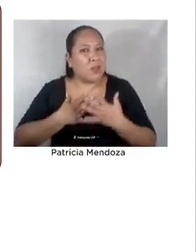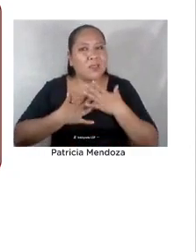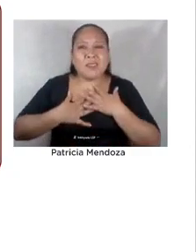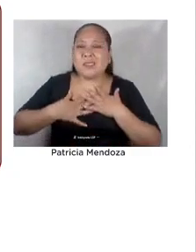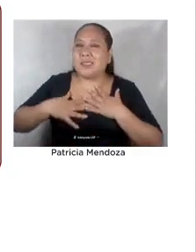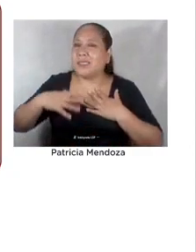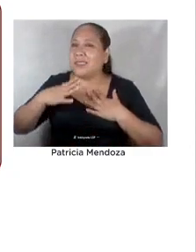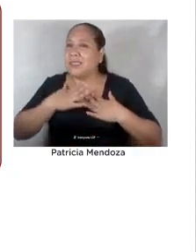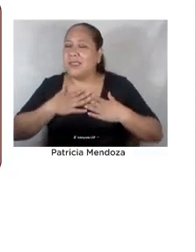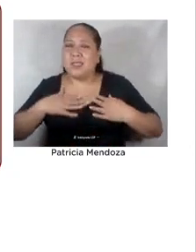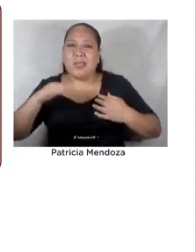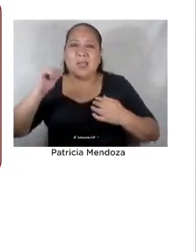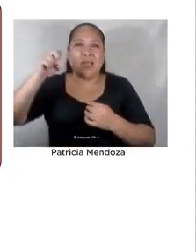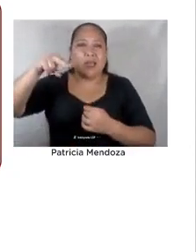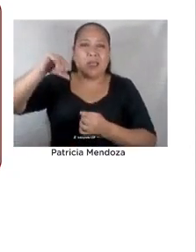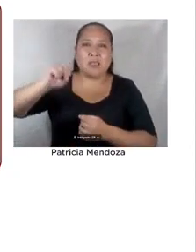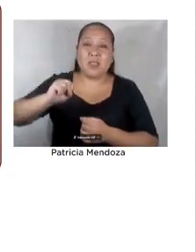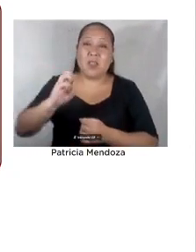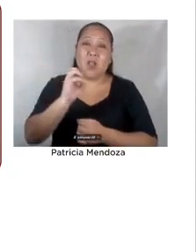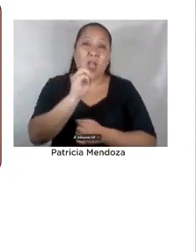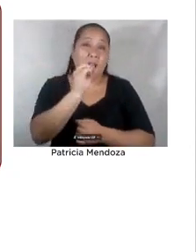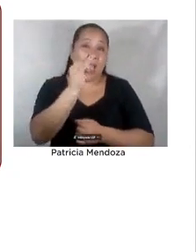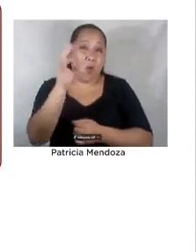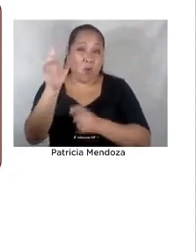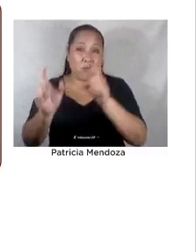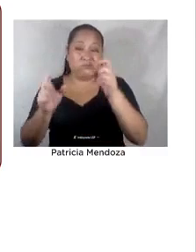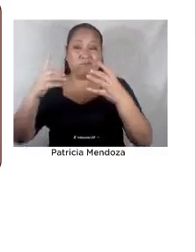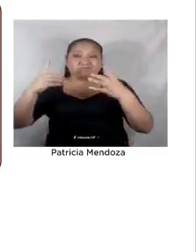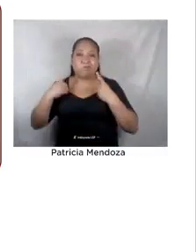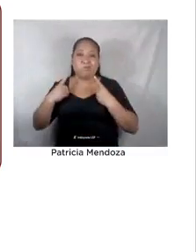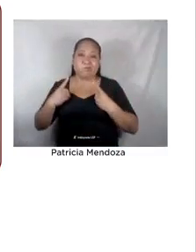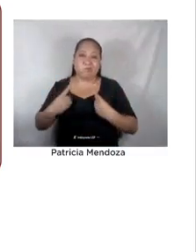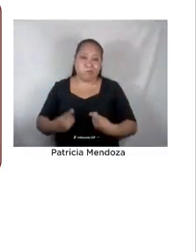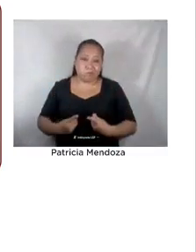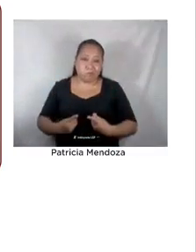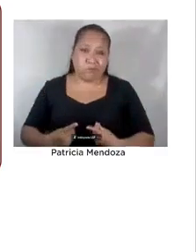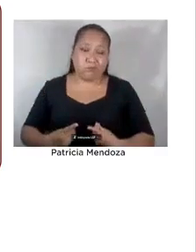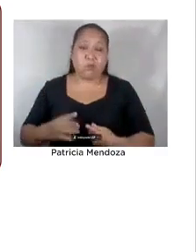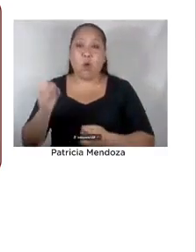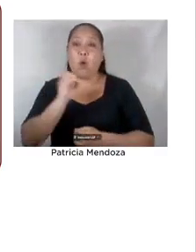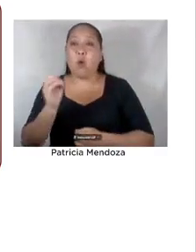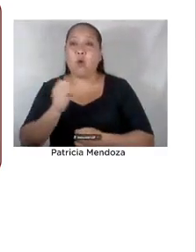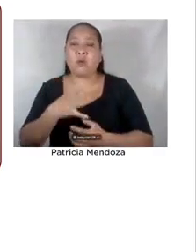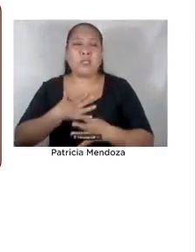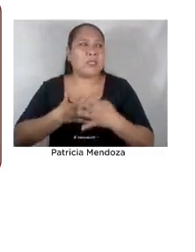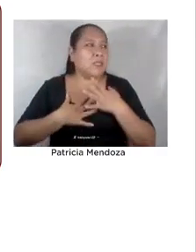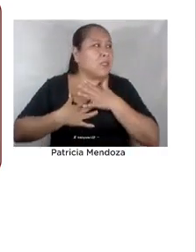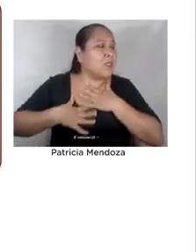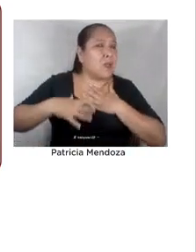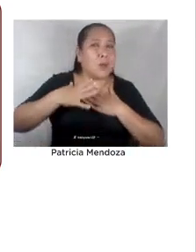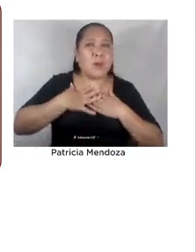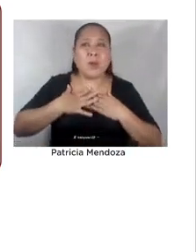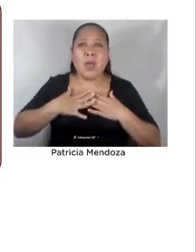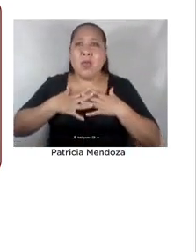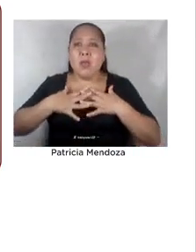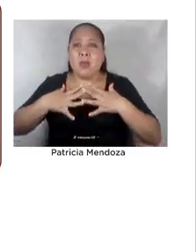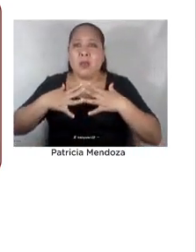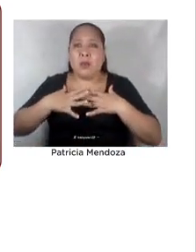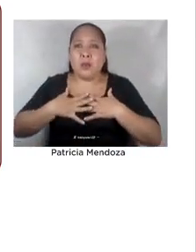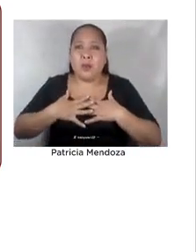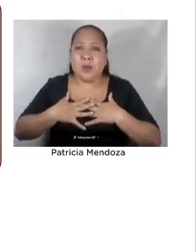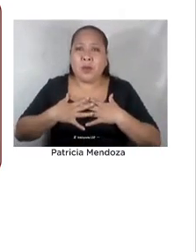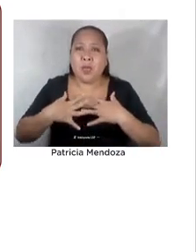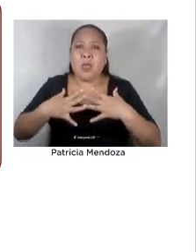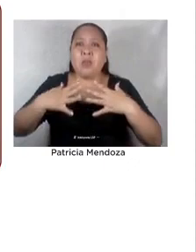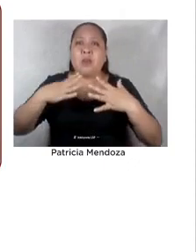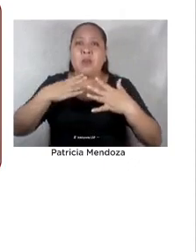desarrollar episodios depresivos en algunos casos o cuadros de ansiedad muy fuertes. Es importante que mencionemos que en un